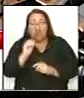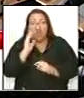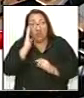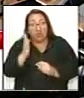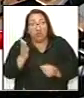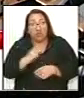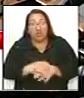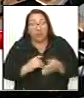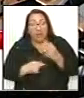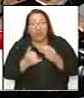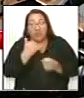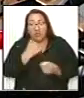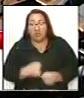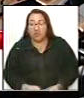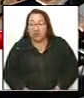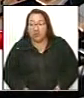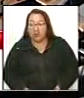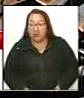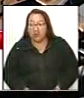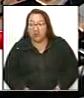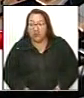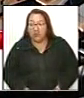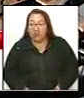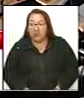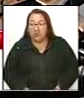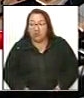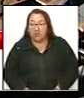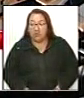atención de que a pesar de que lo que estamos haciendo es